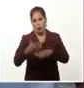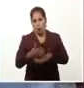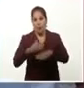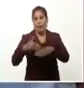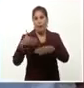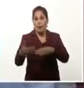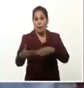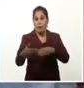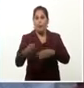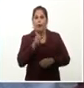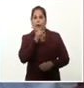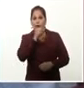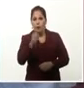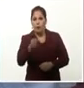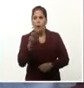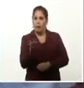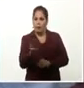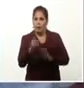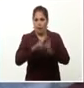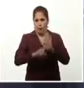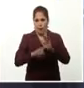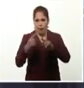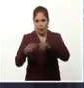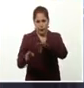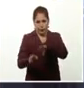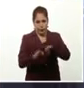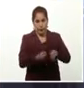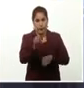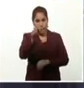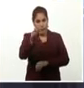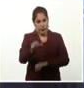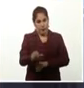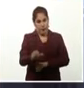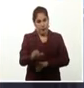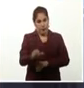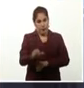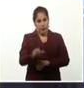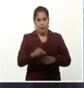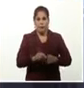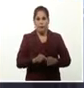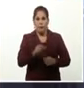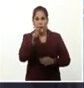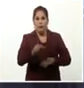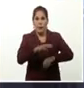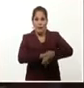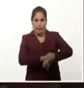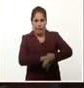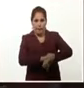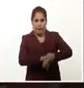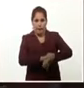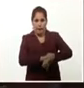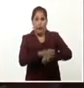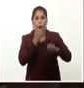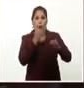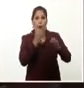posteriores a formular la denuncia. El otro tema es que si la persona está detenida con medida